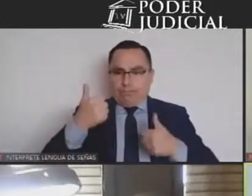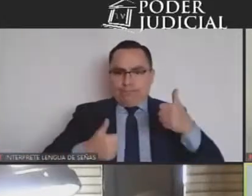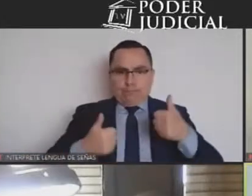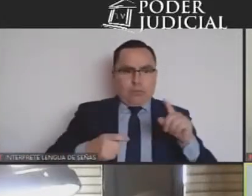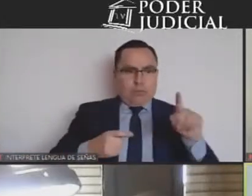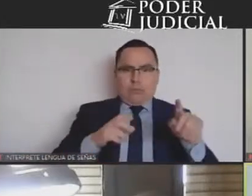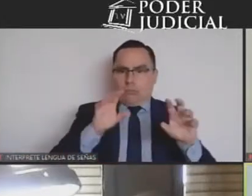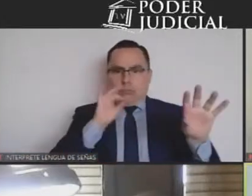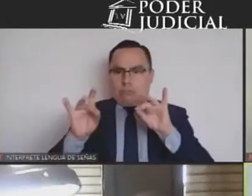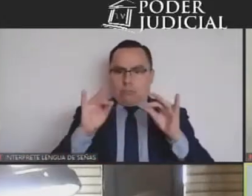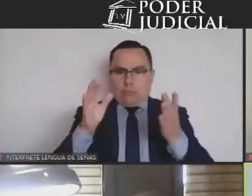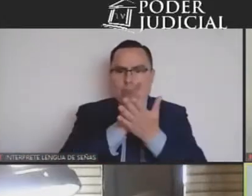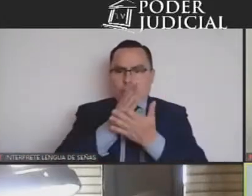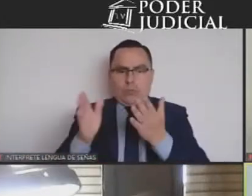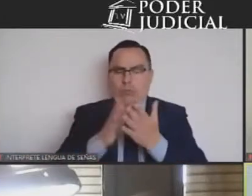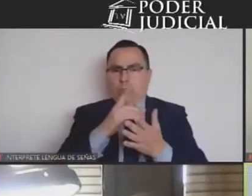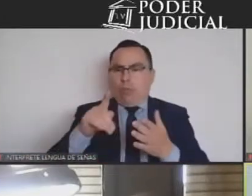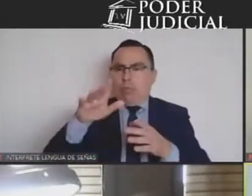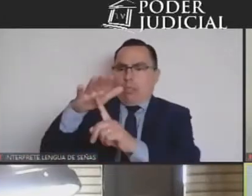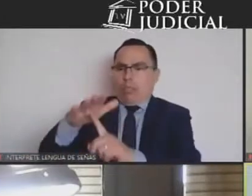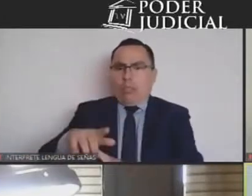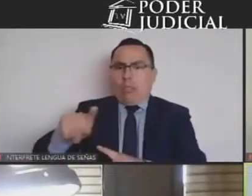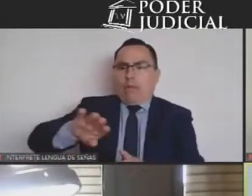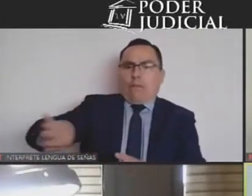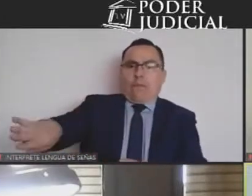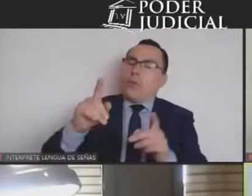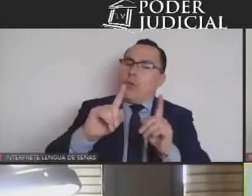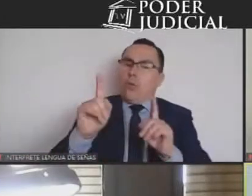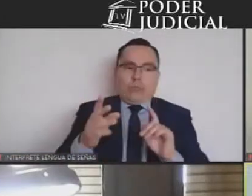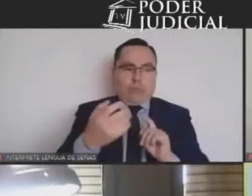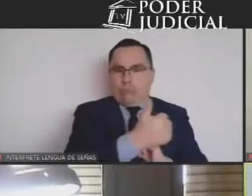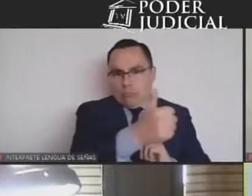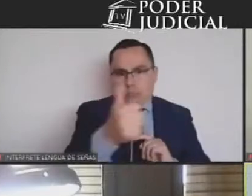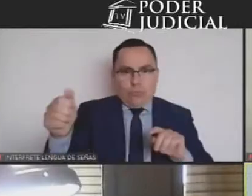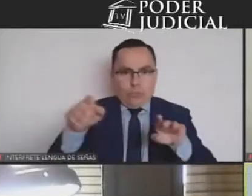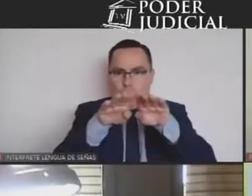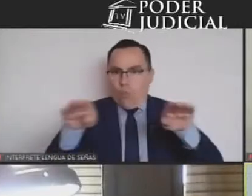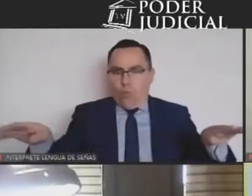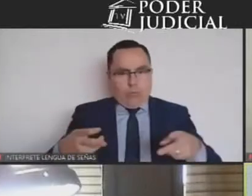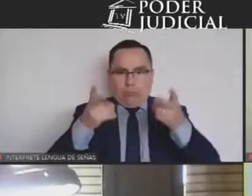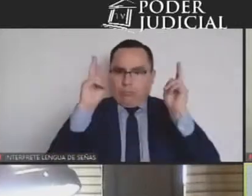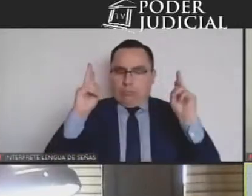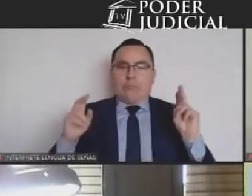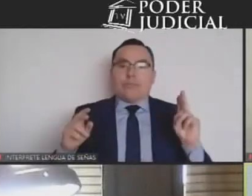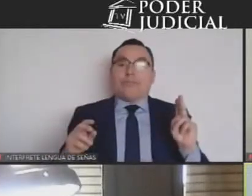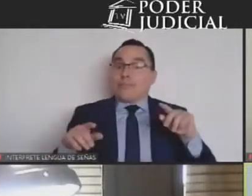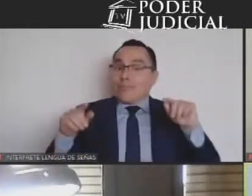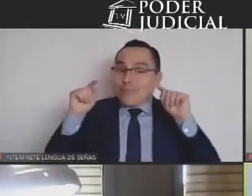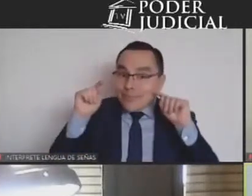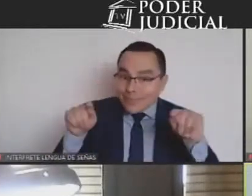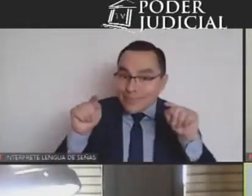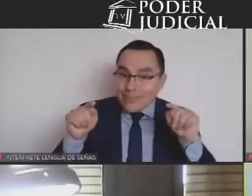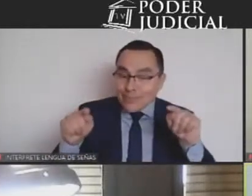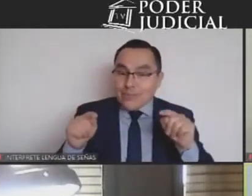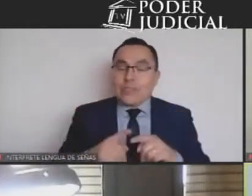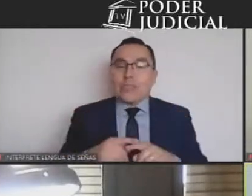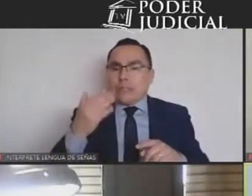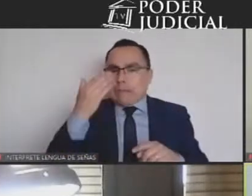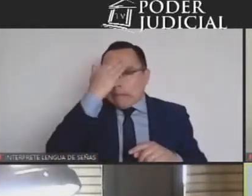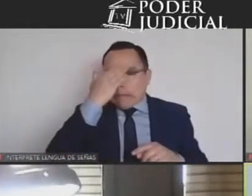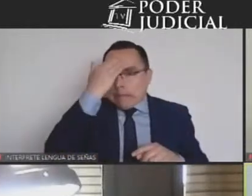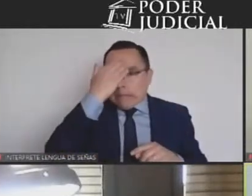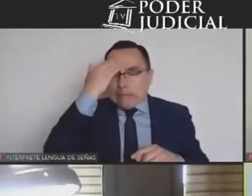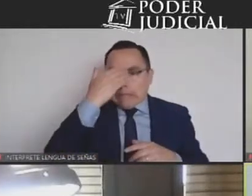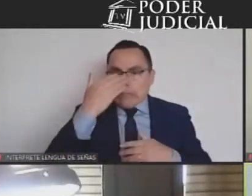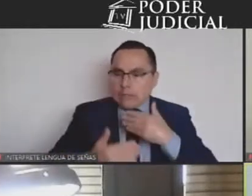sin excepción. Sobre este punto se ha mostrado una constante preocupación por